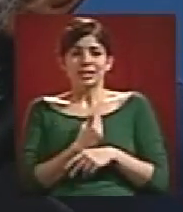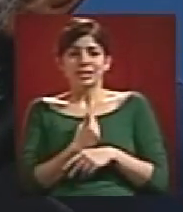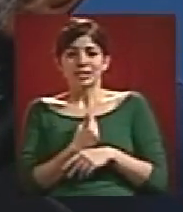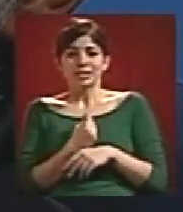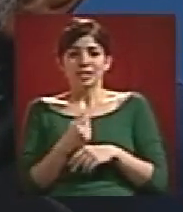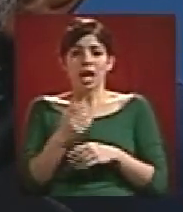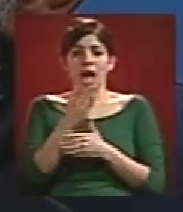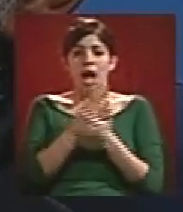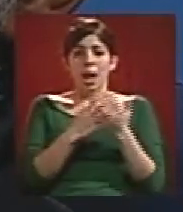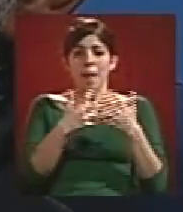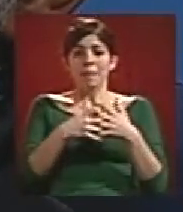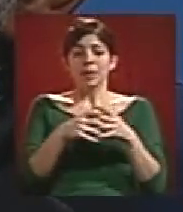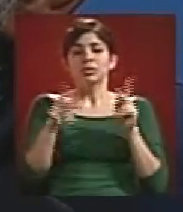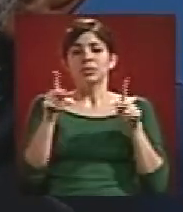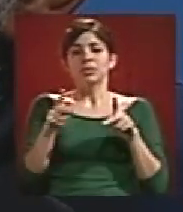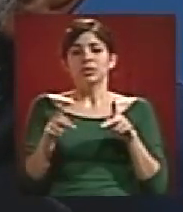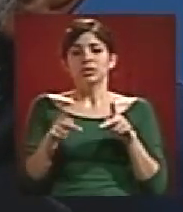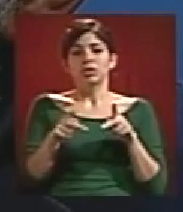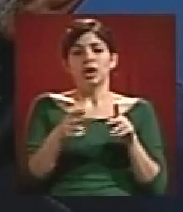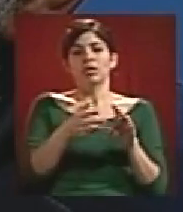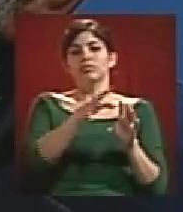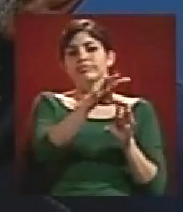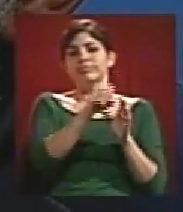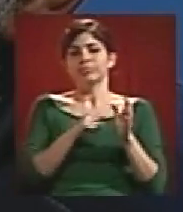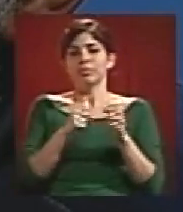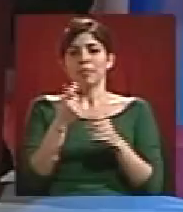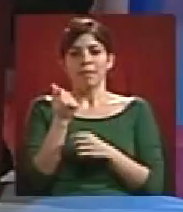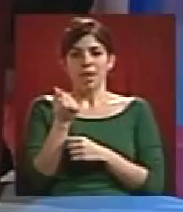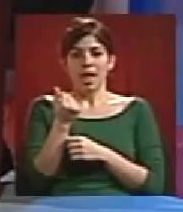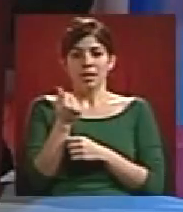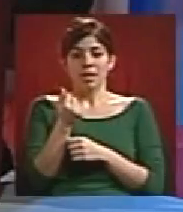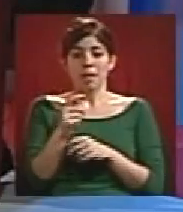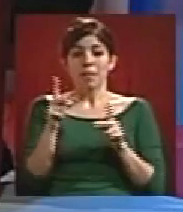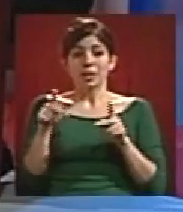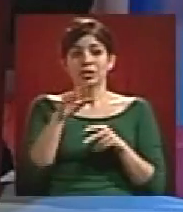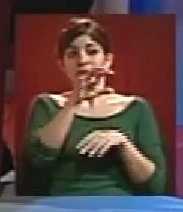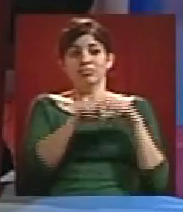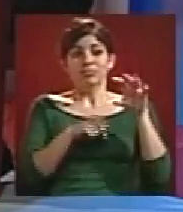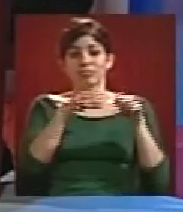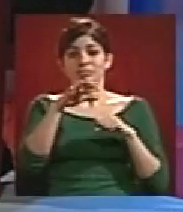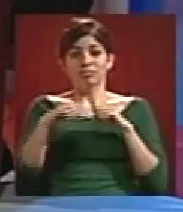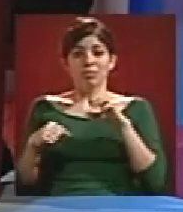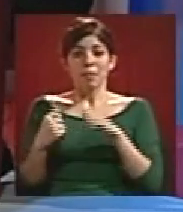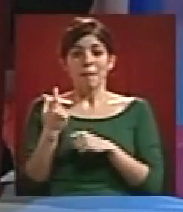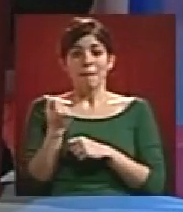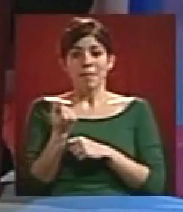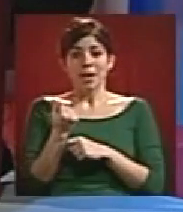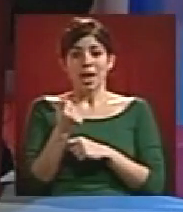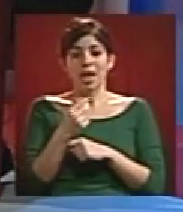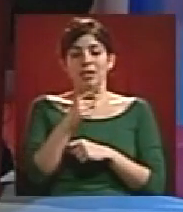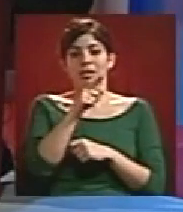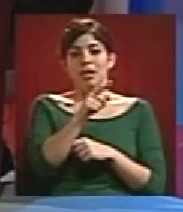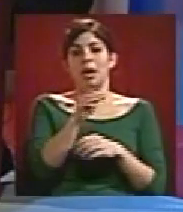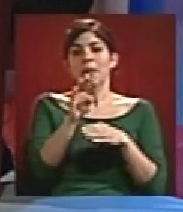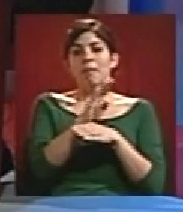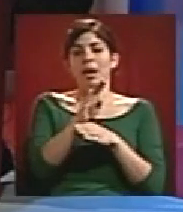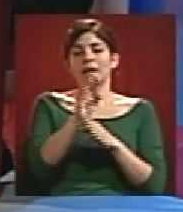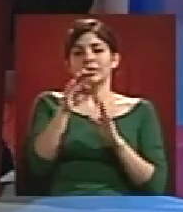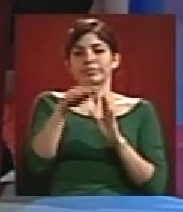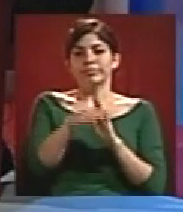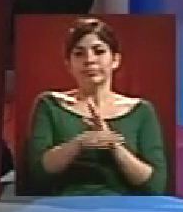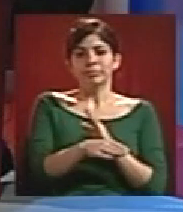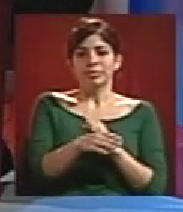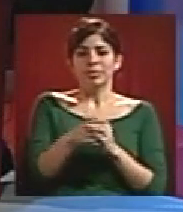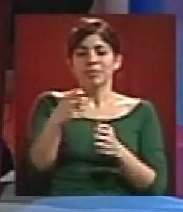entidad financiera, pues la gente va a retirar sus dineros. Y cuando la gente retira sus dineros, puede provocar una corrida bancaria, una corrida en el